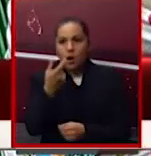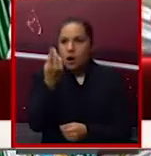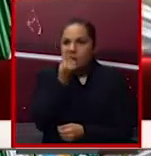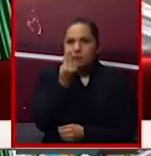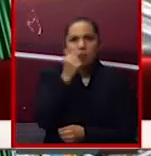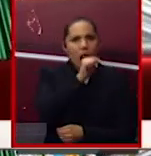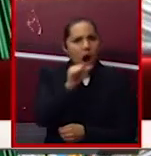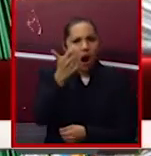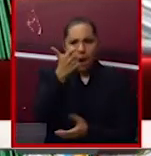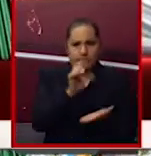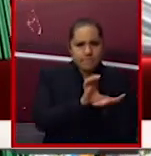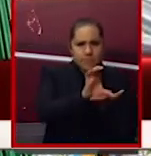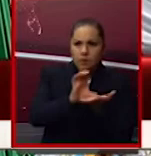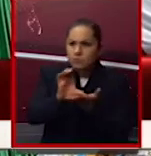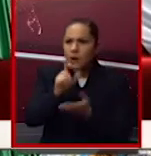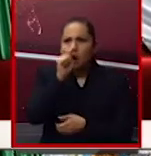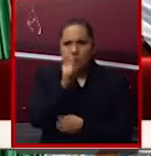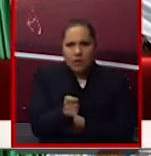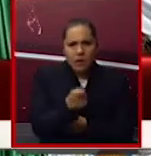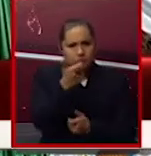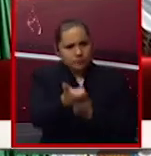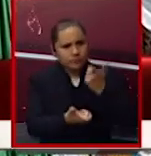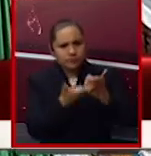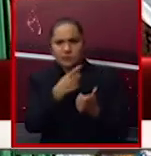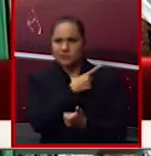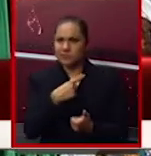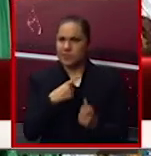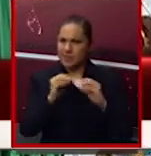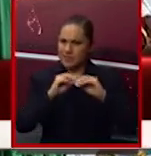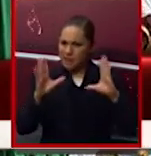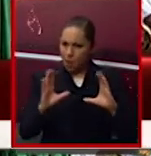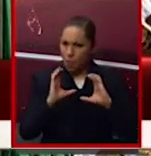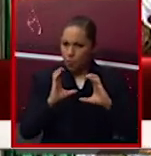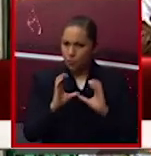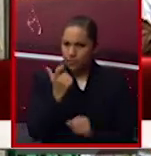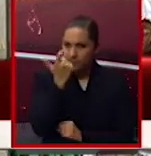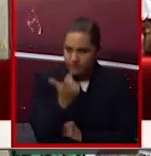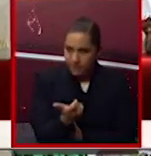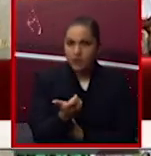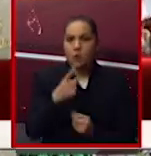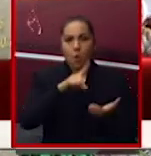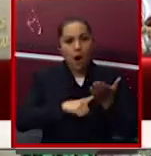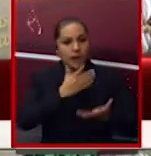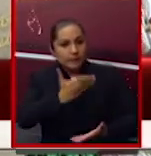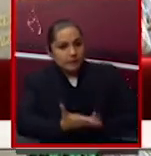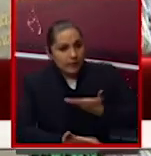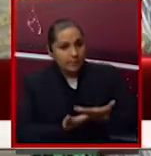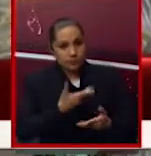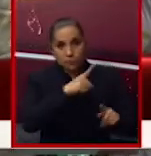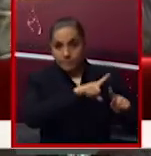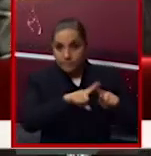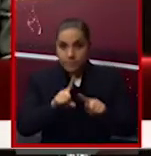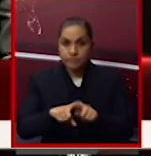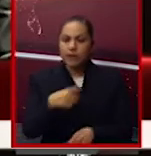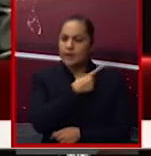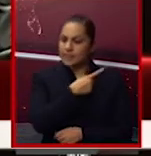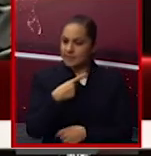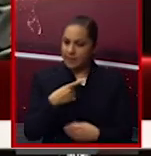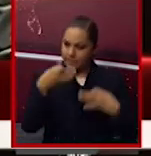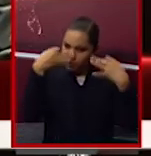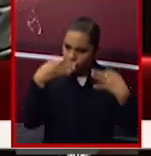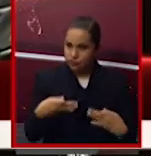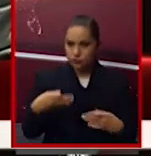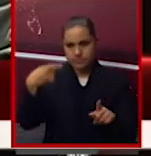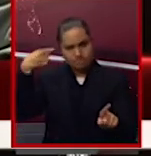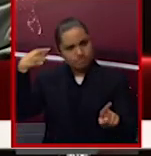gubernamental, elevar la calidad del gasto y los servicios que presta el gobierno y así emprender una cruzada real